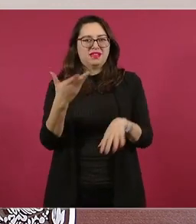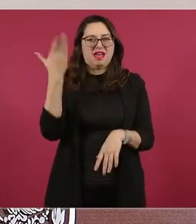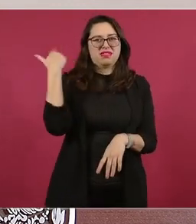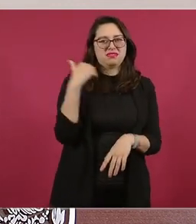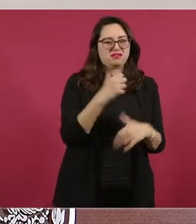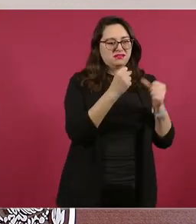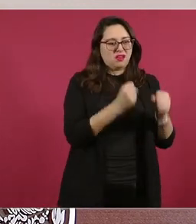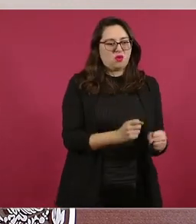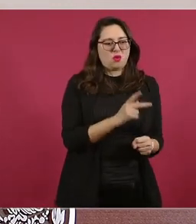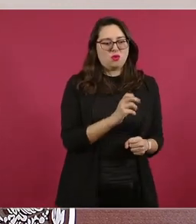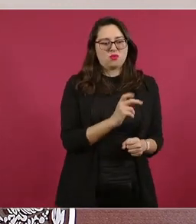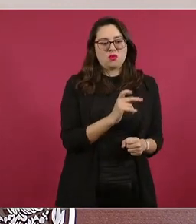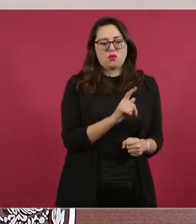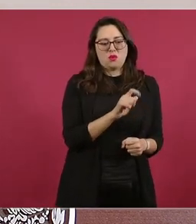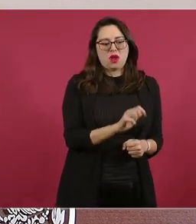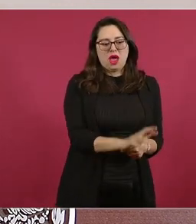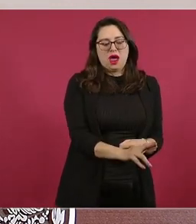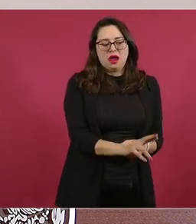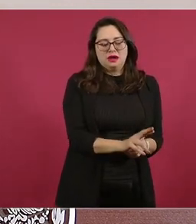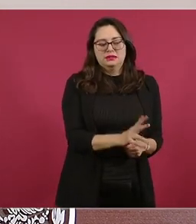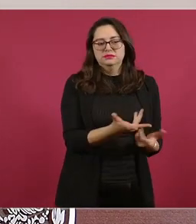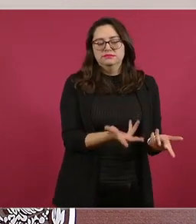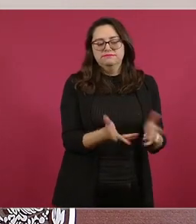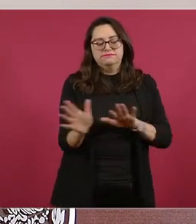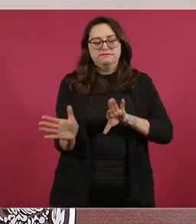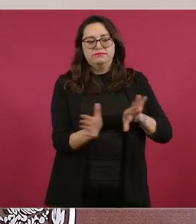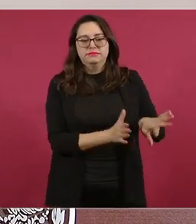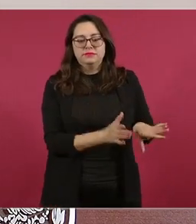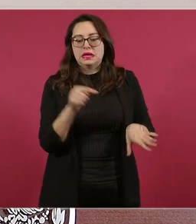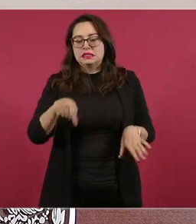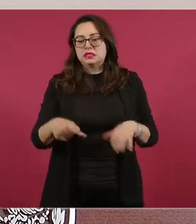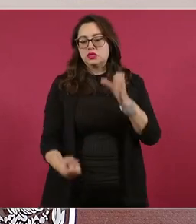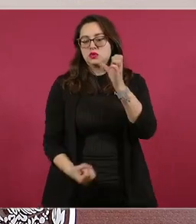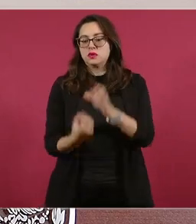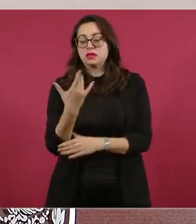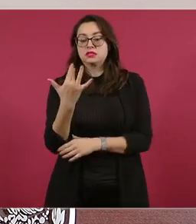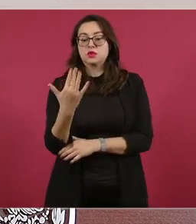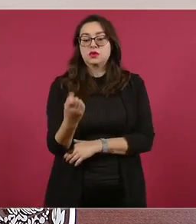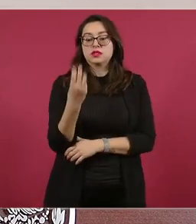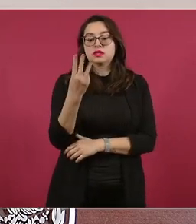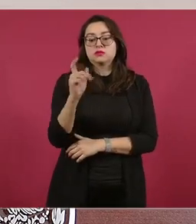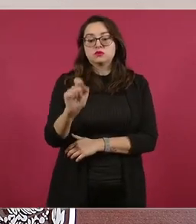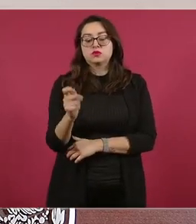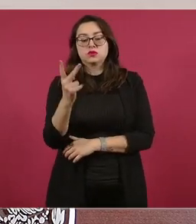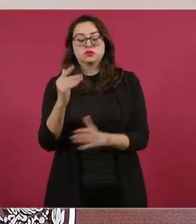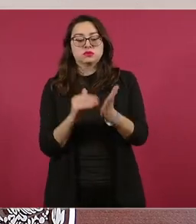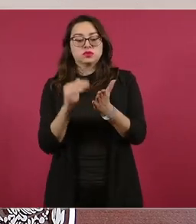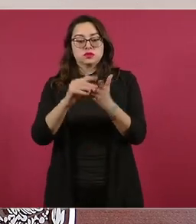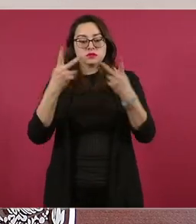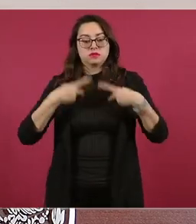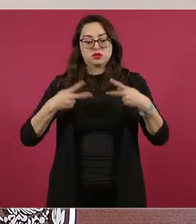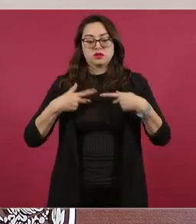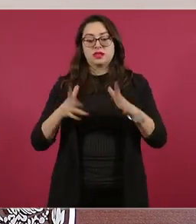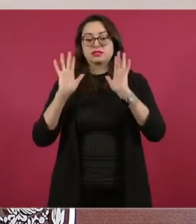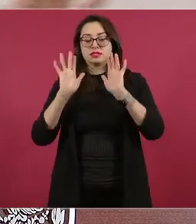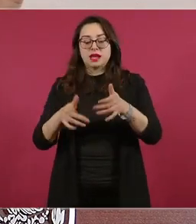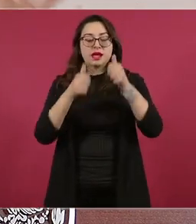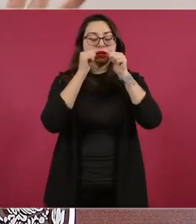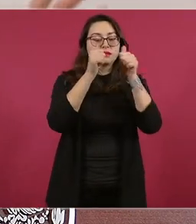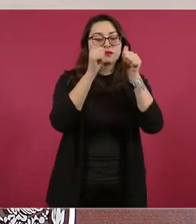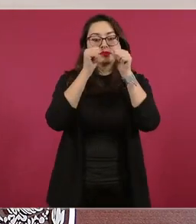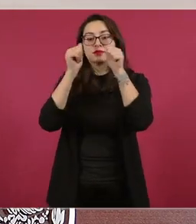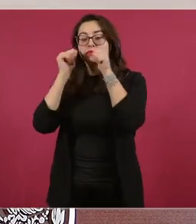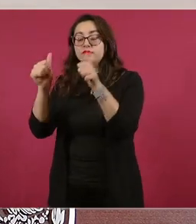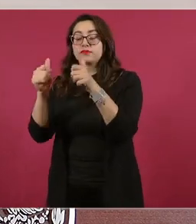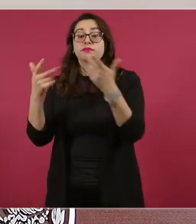las que atiende, en este caso 53.2 millones de mexicanas y mexicanos que están en alguno de los